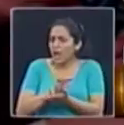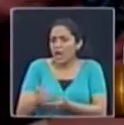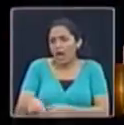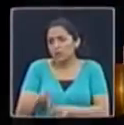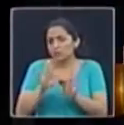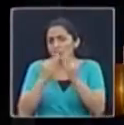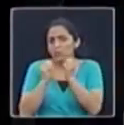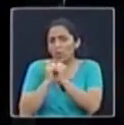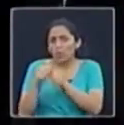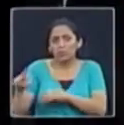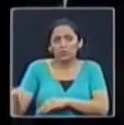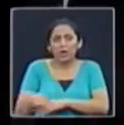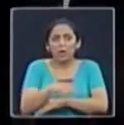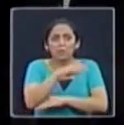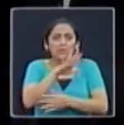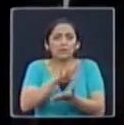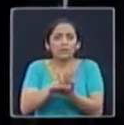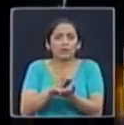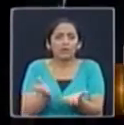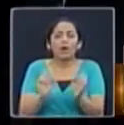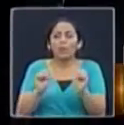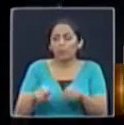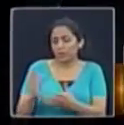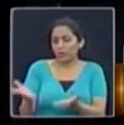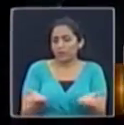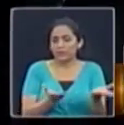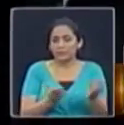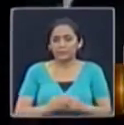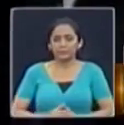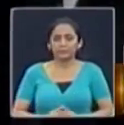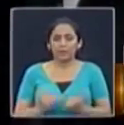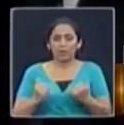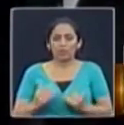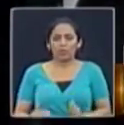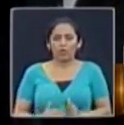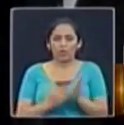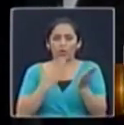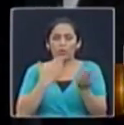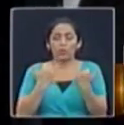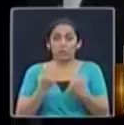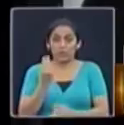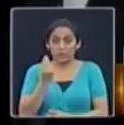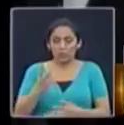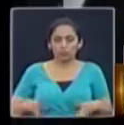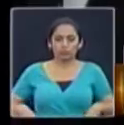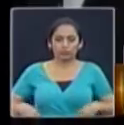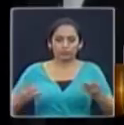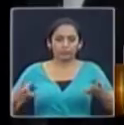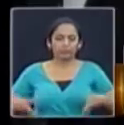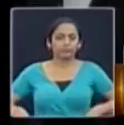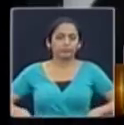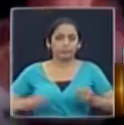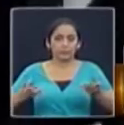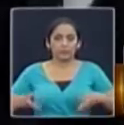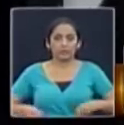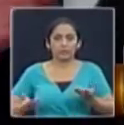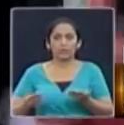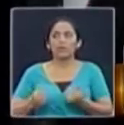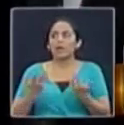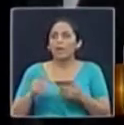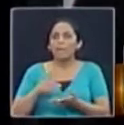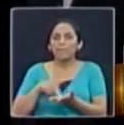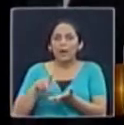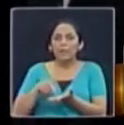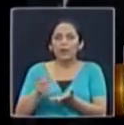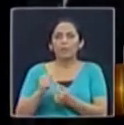sus familias. Definitivamente estoy completamente en contra de que ya se están gastando recursos en que el expresidente tenga seguridad en